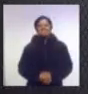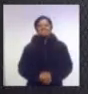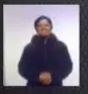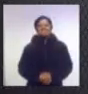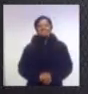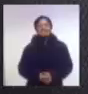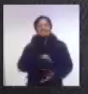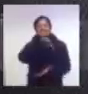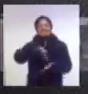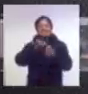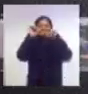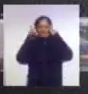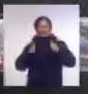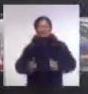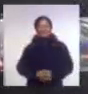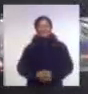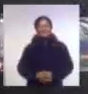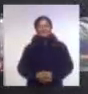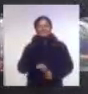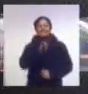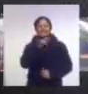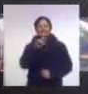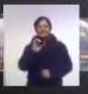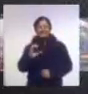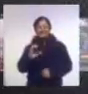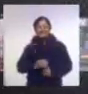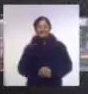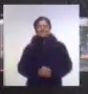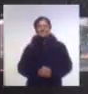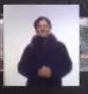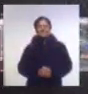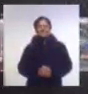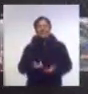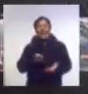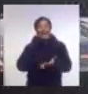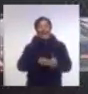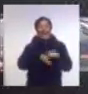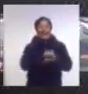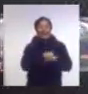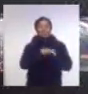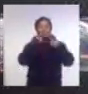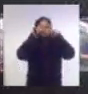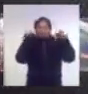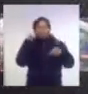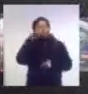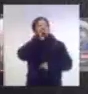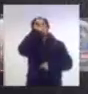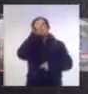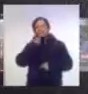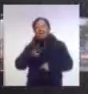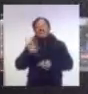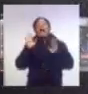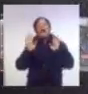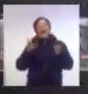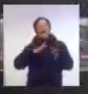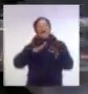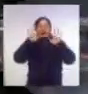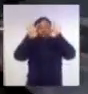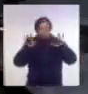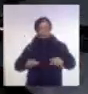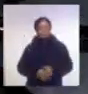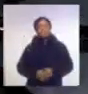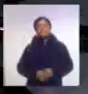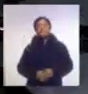en el Centro de las Artes, ITC. Sí. Ahí en la entrada se va a ver toda esa exposición. Ah, muy bien. Pero va a ser